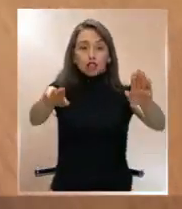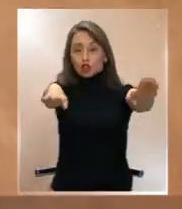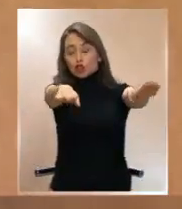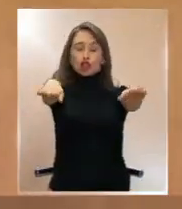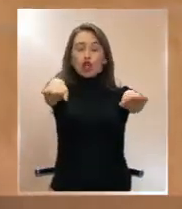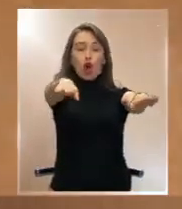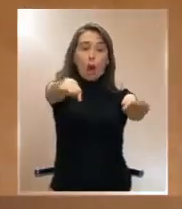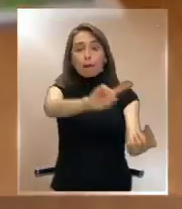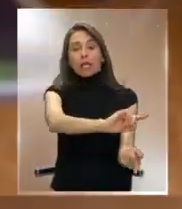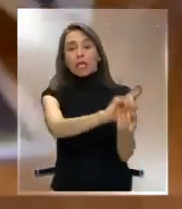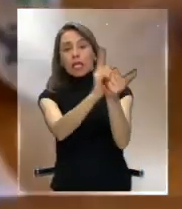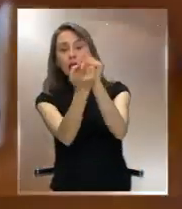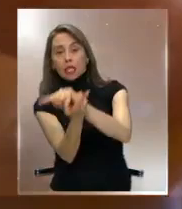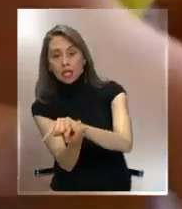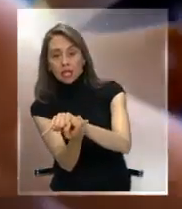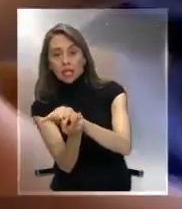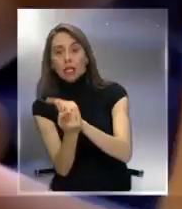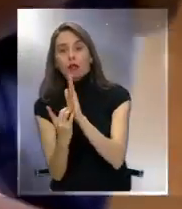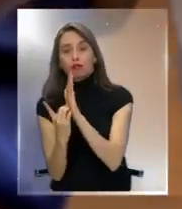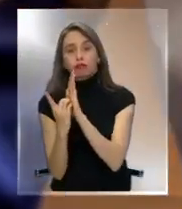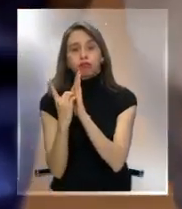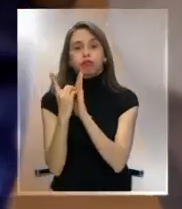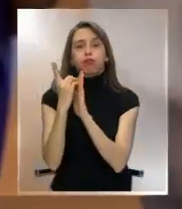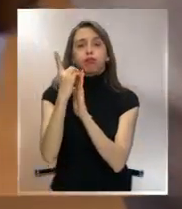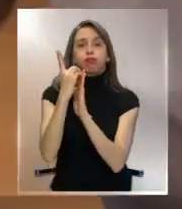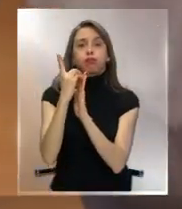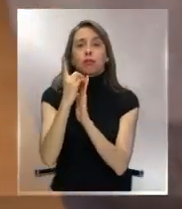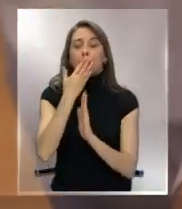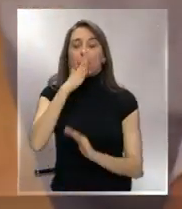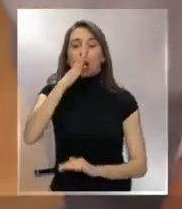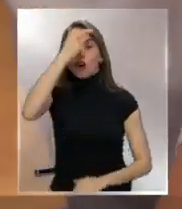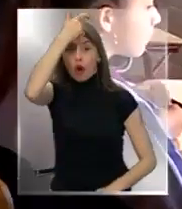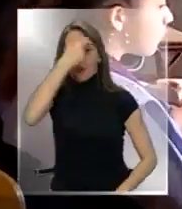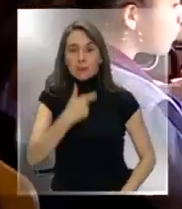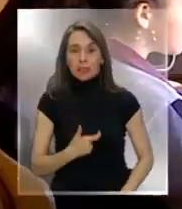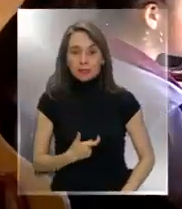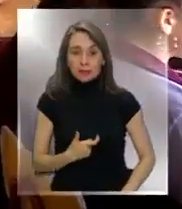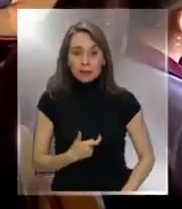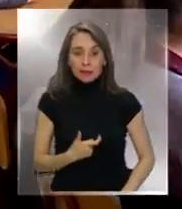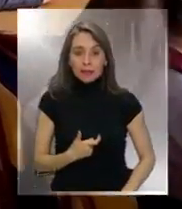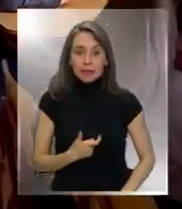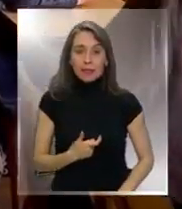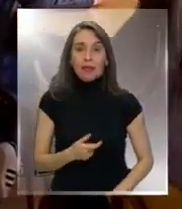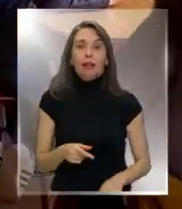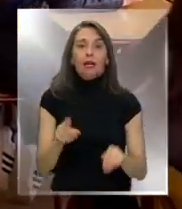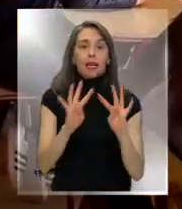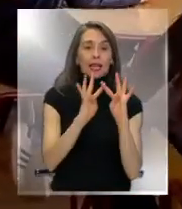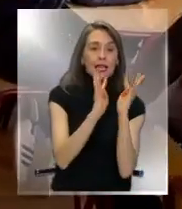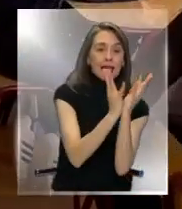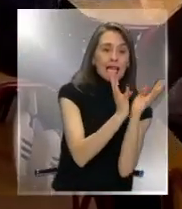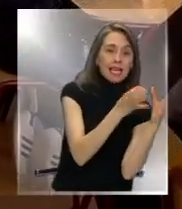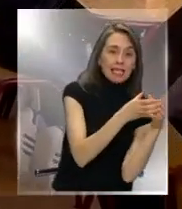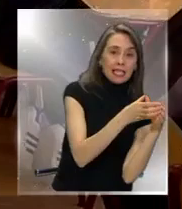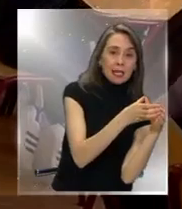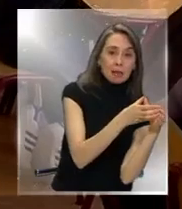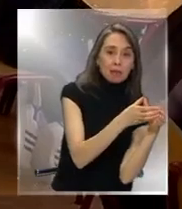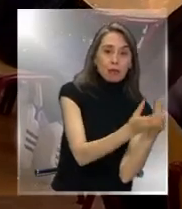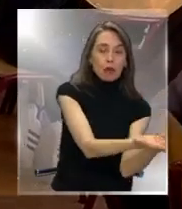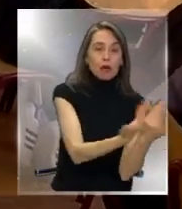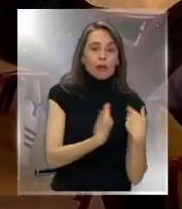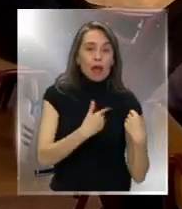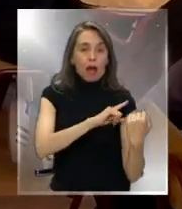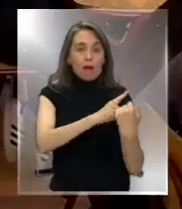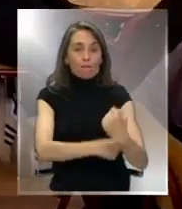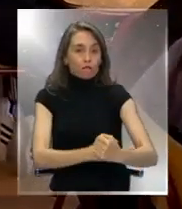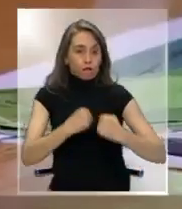evolucionar para convertirse en una mejor persona y el equipo le da la fortaleza